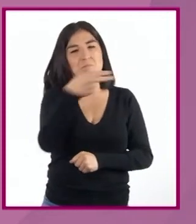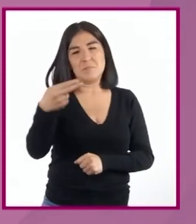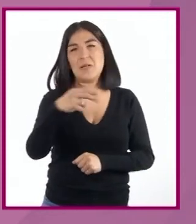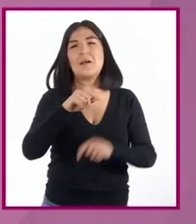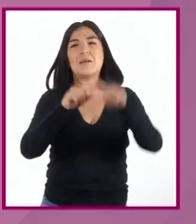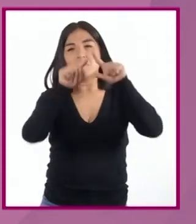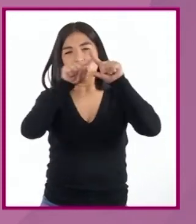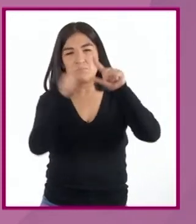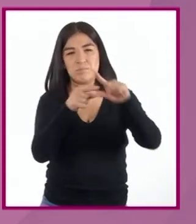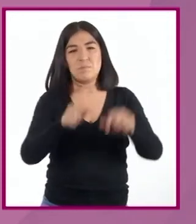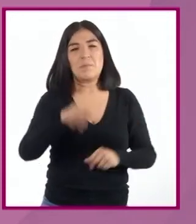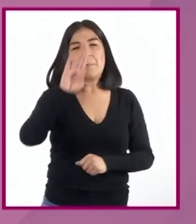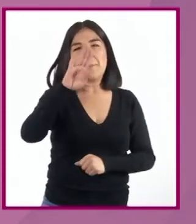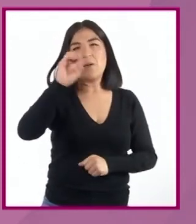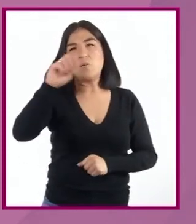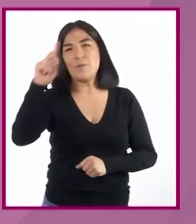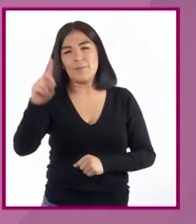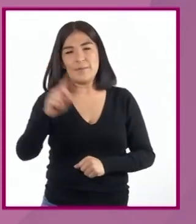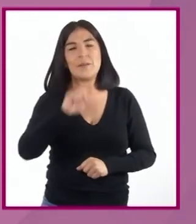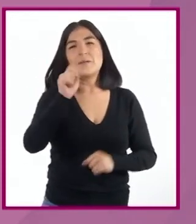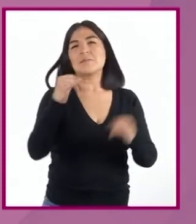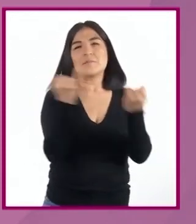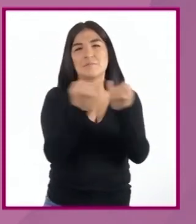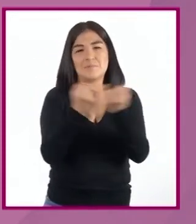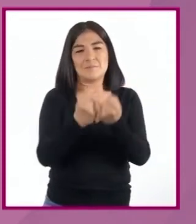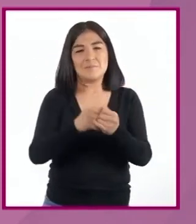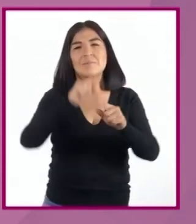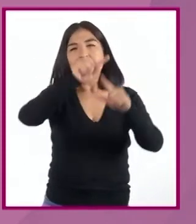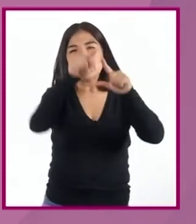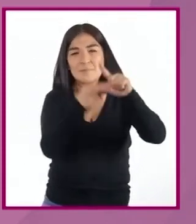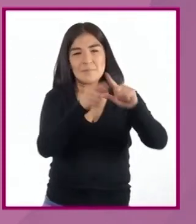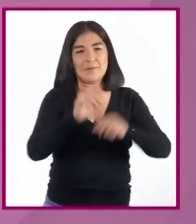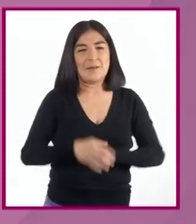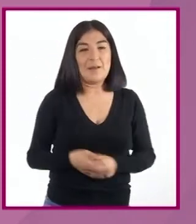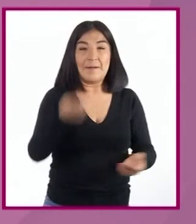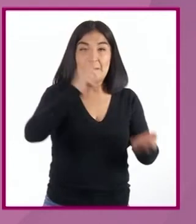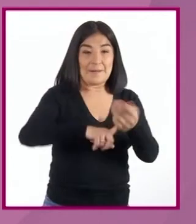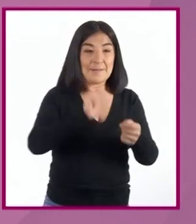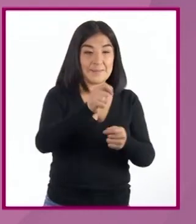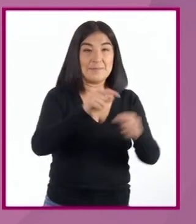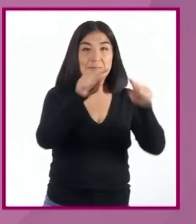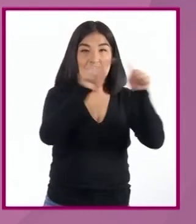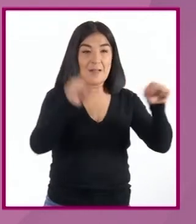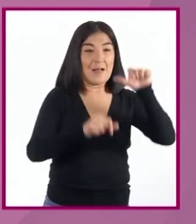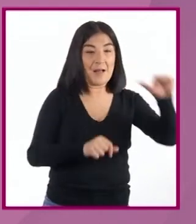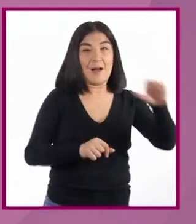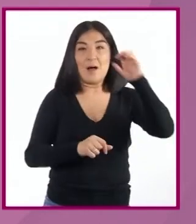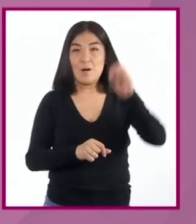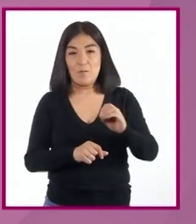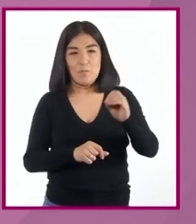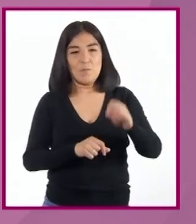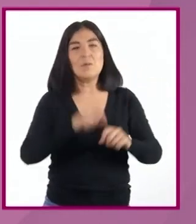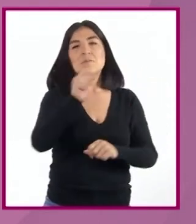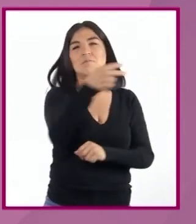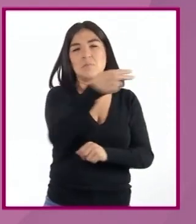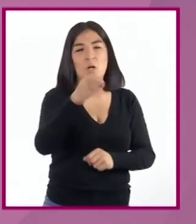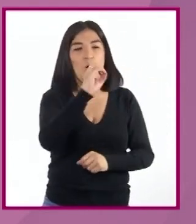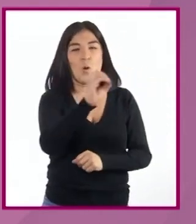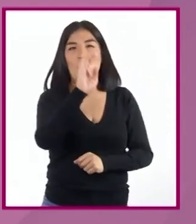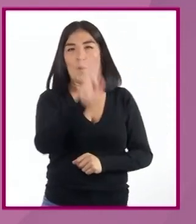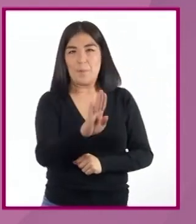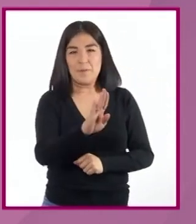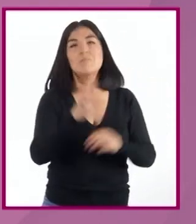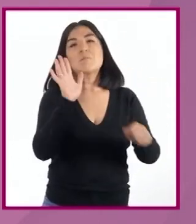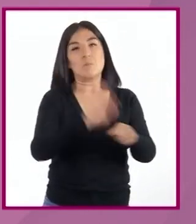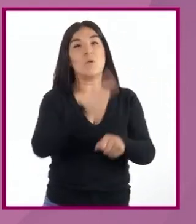BOD por ser opuestos por el vértice, mientras que el segmento AO es igual al segmento OB, por